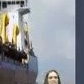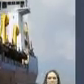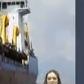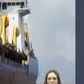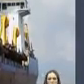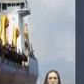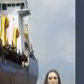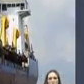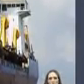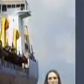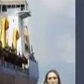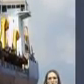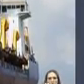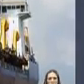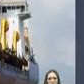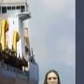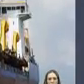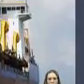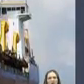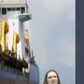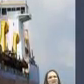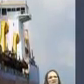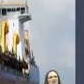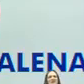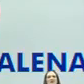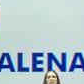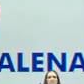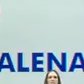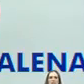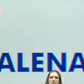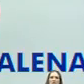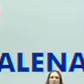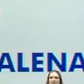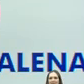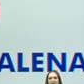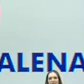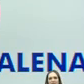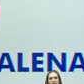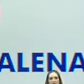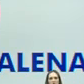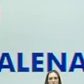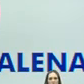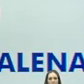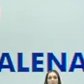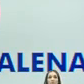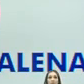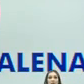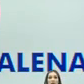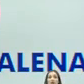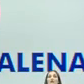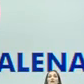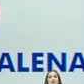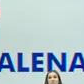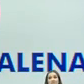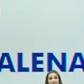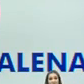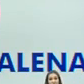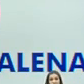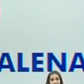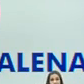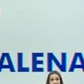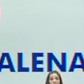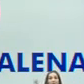dragado. Esto dijo el director de Cor Magdalena. El equipo llegó desde África. Tras cerca de 15 días de